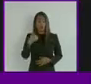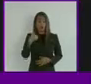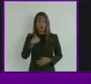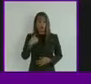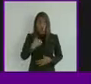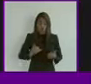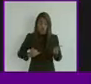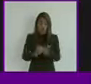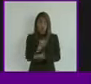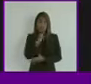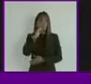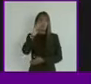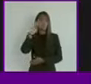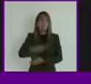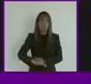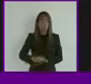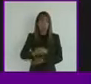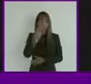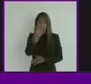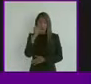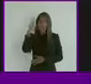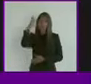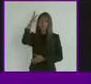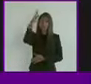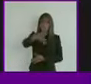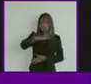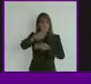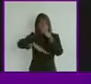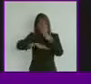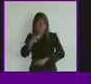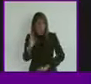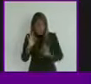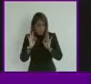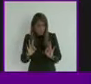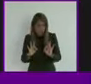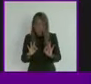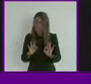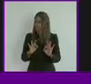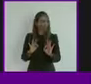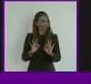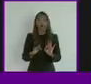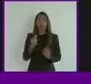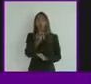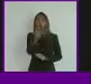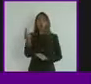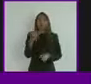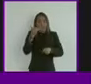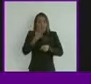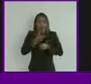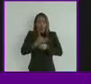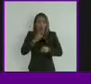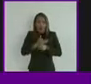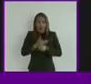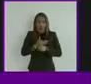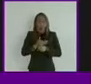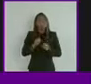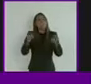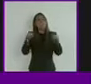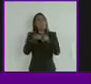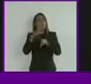un futuro nada prometedor y muy incierto. Ustedes tienen que ocuparse del presente y del futuro, porque ustedes